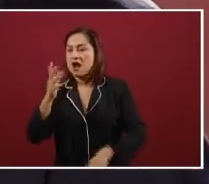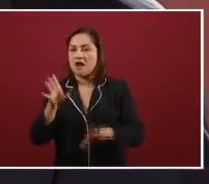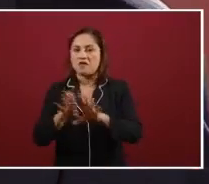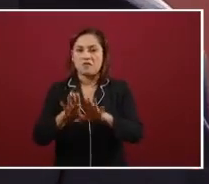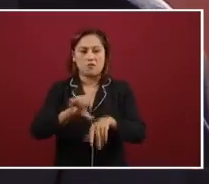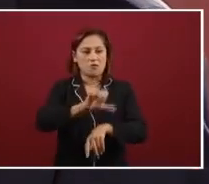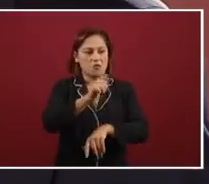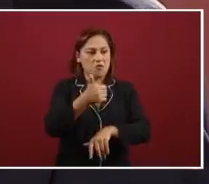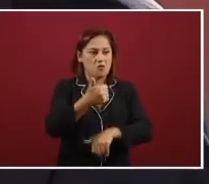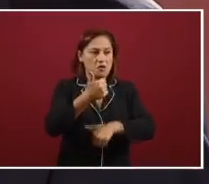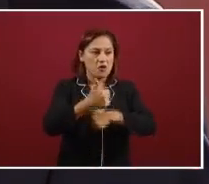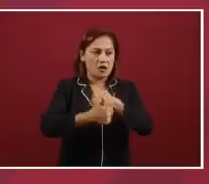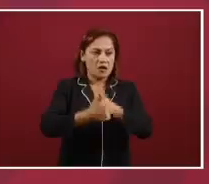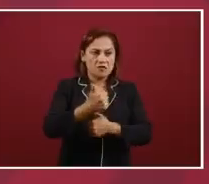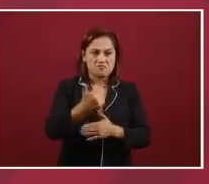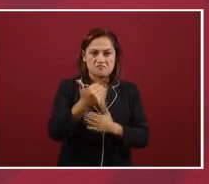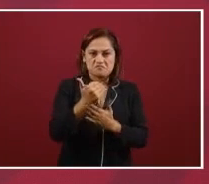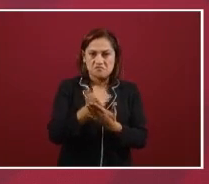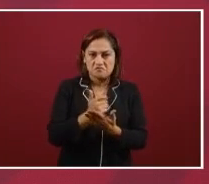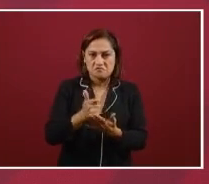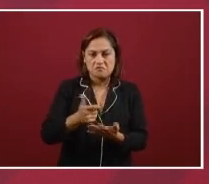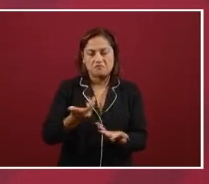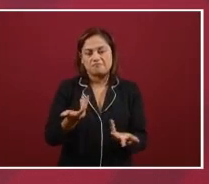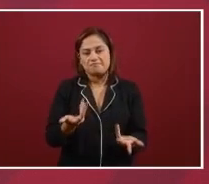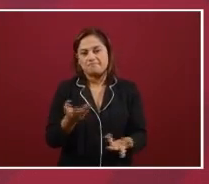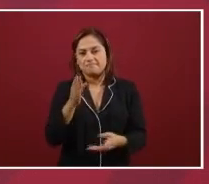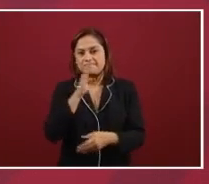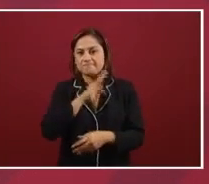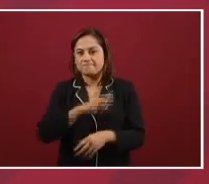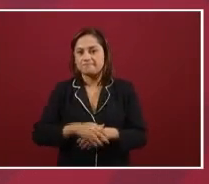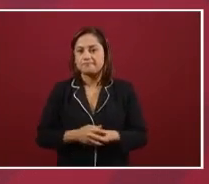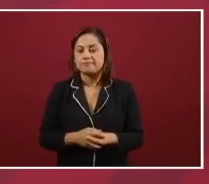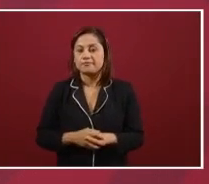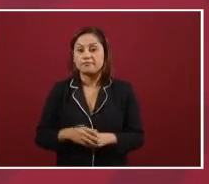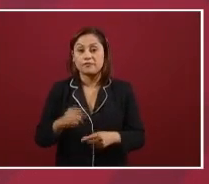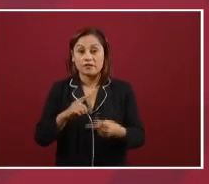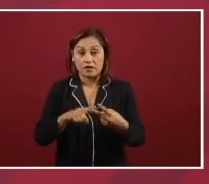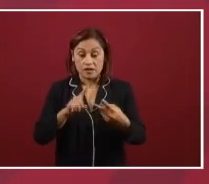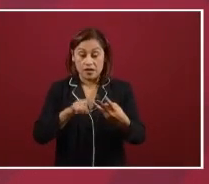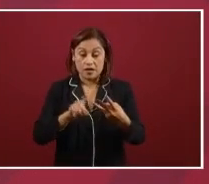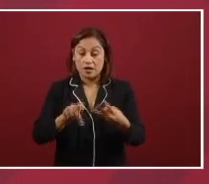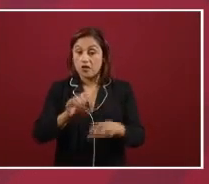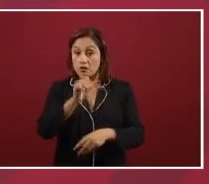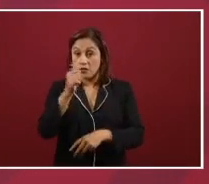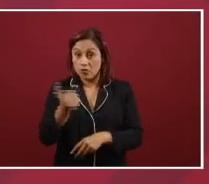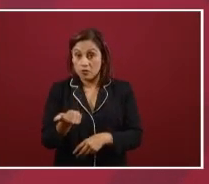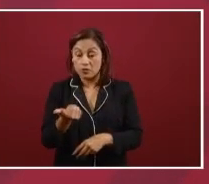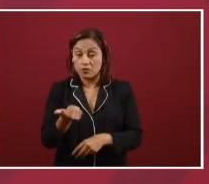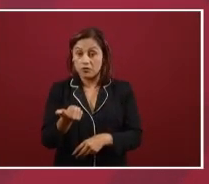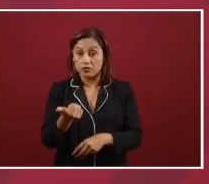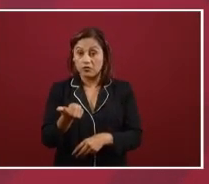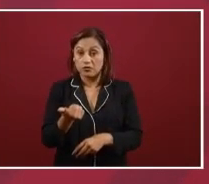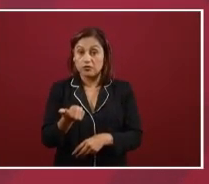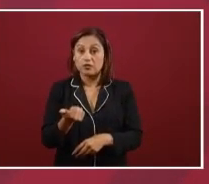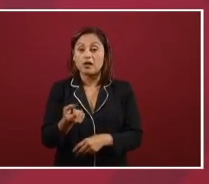desleal. Luego están los que venden carros